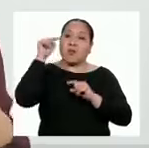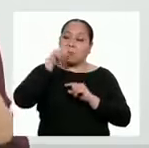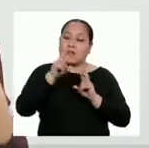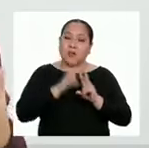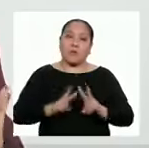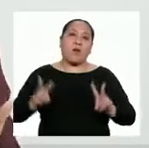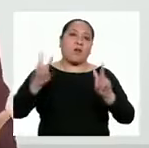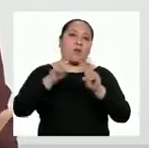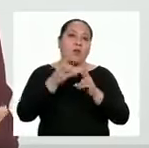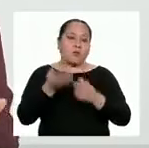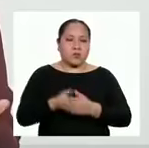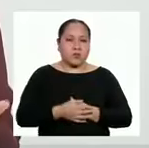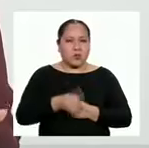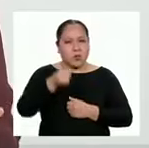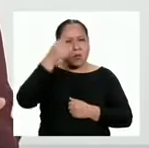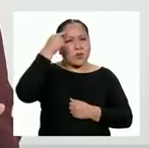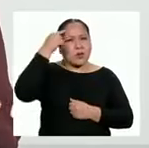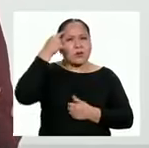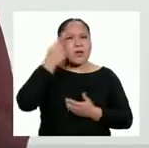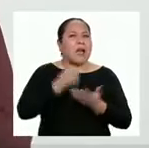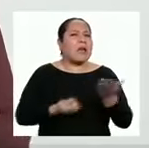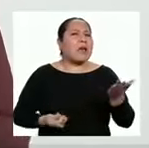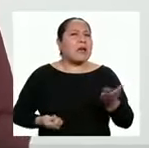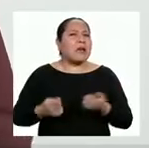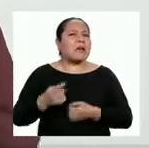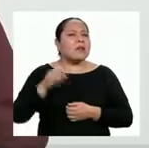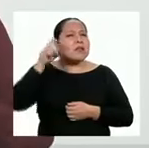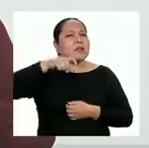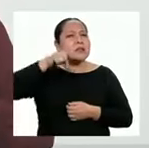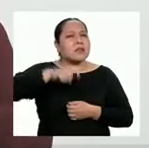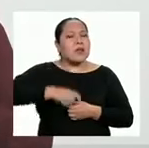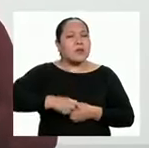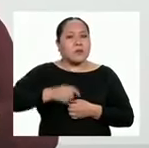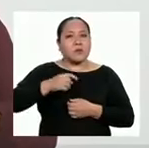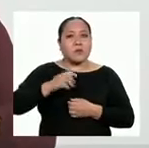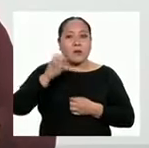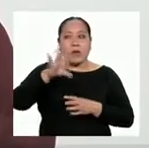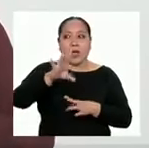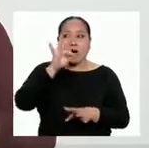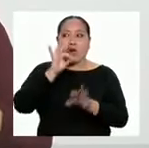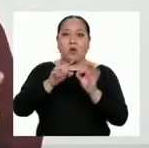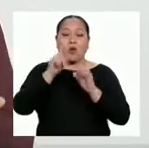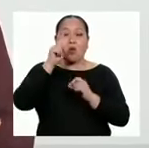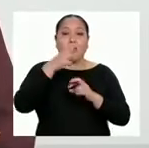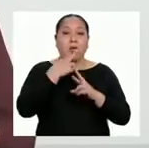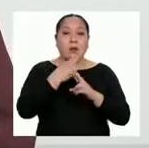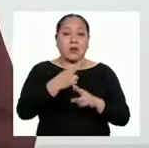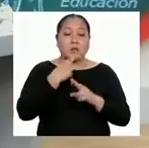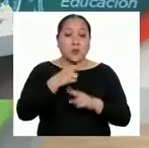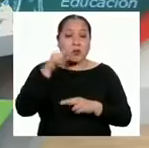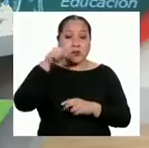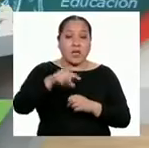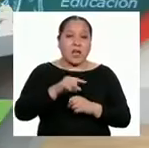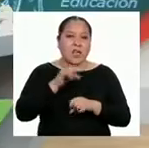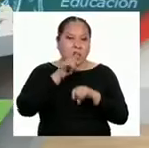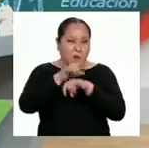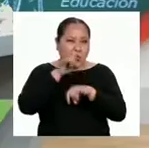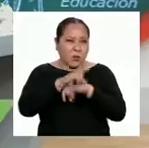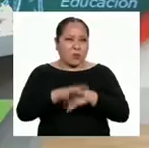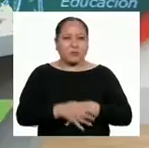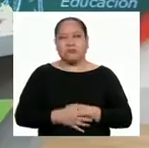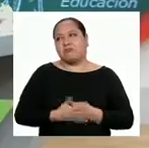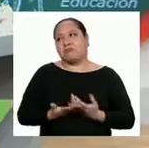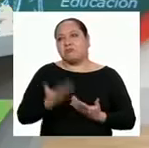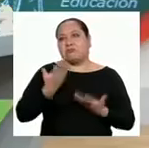por entender. ¿Qué crees que debemos tener en cuenta para encontrar una respuesta al bullying? Podemos